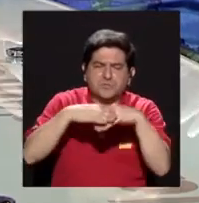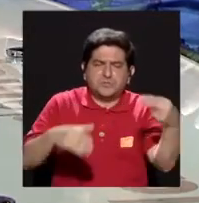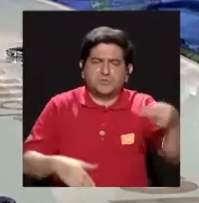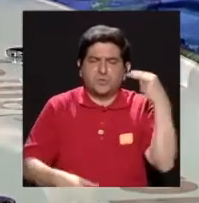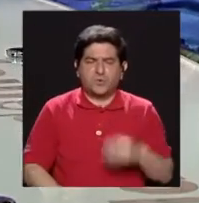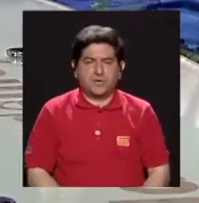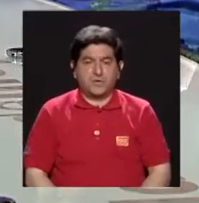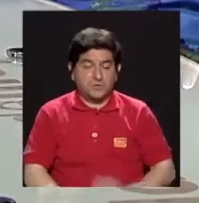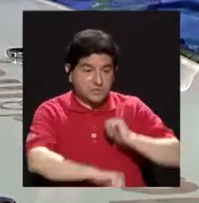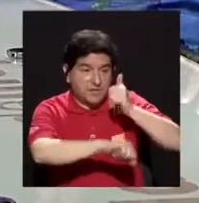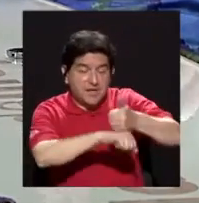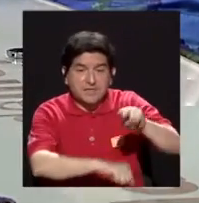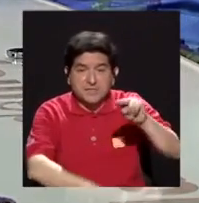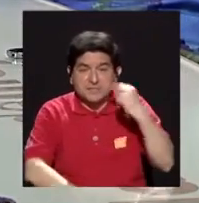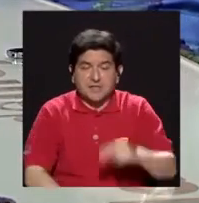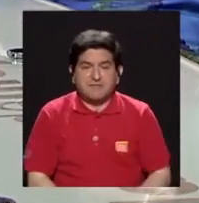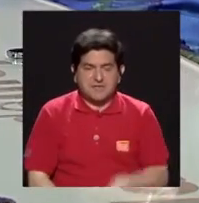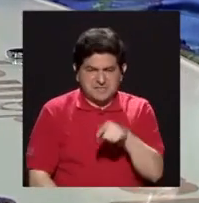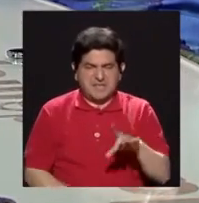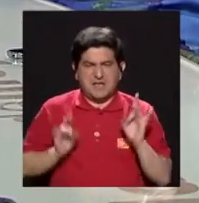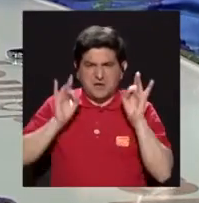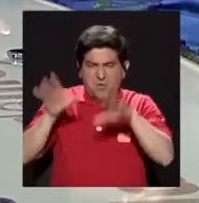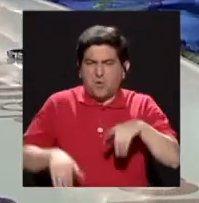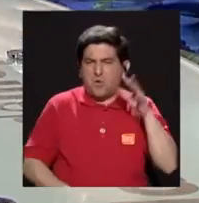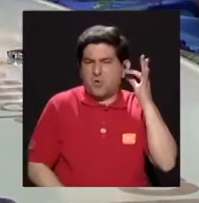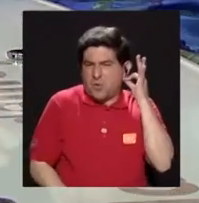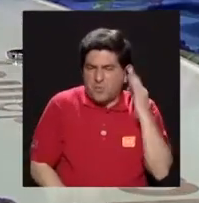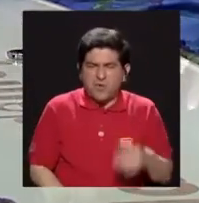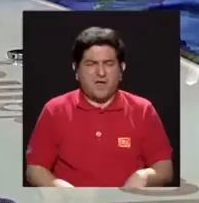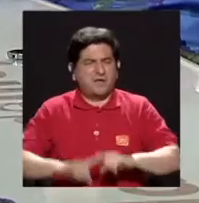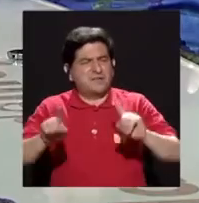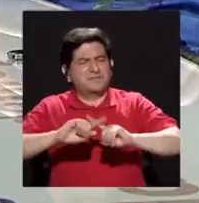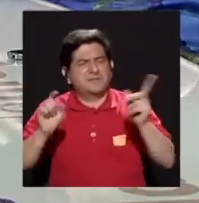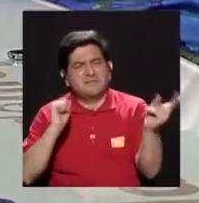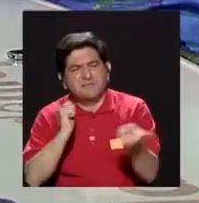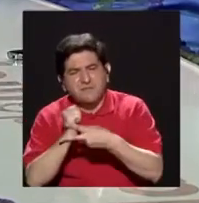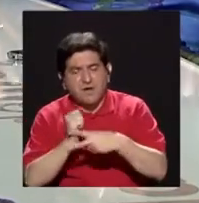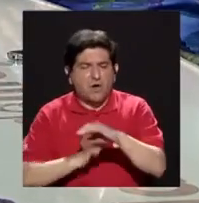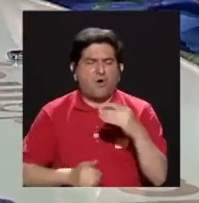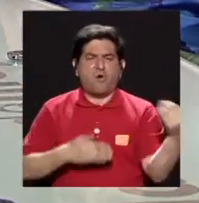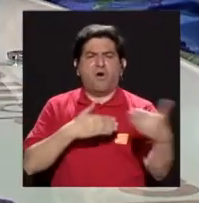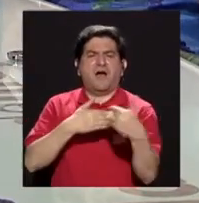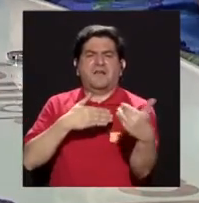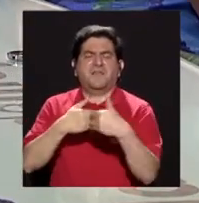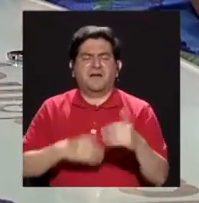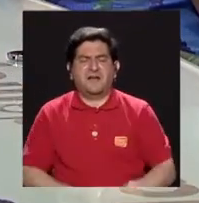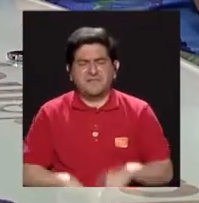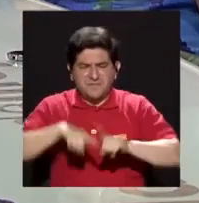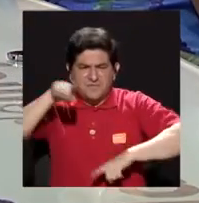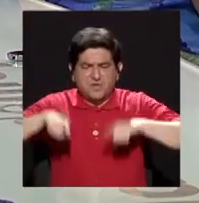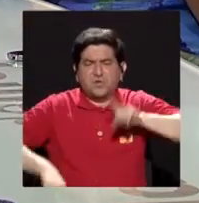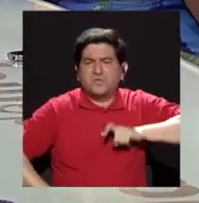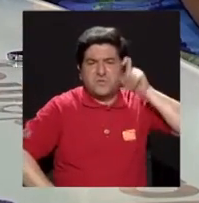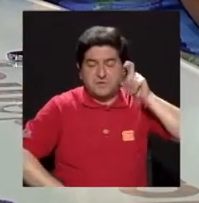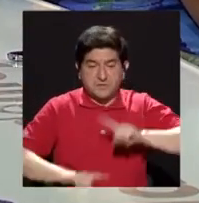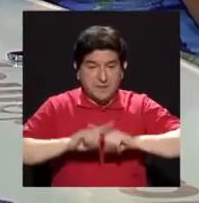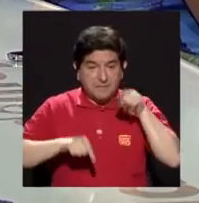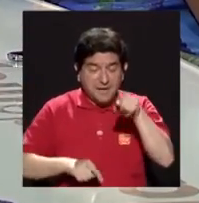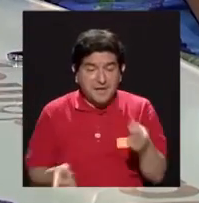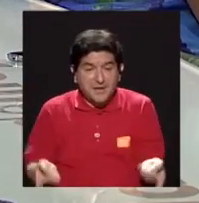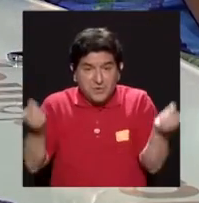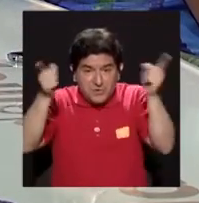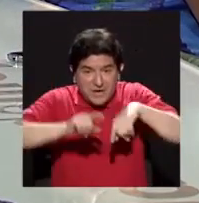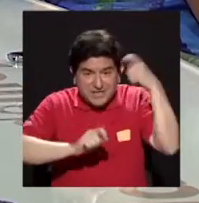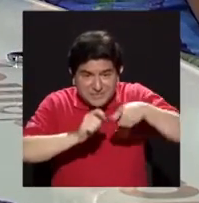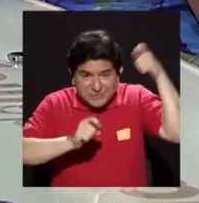noticia de una manera misógina en muchísimas ocasiones, o si no, atacando a la diversidad sexual. Pero en este caso en particular,